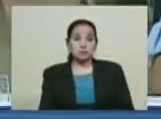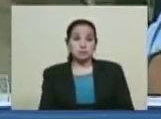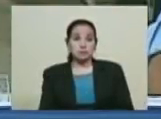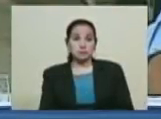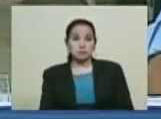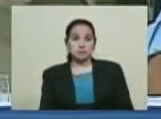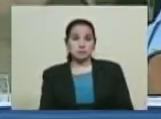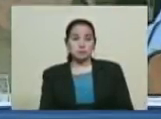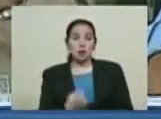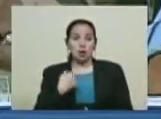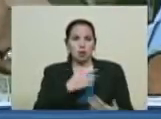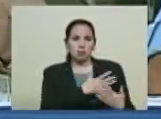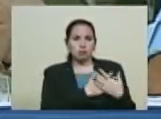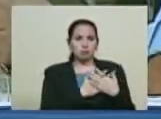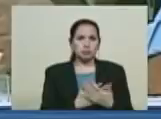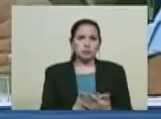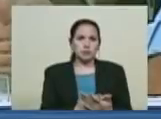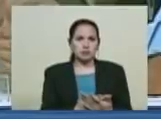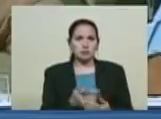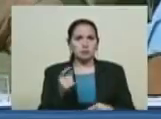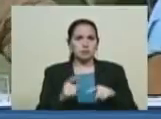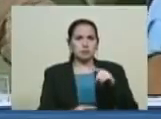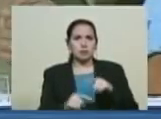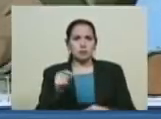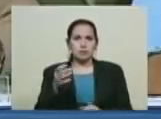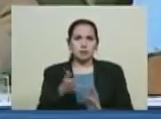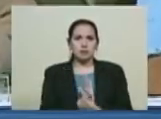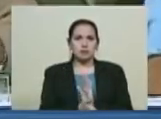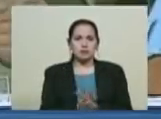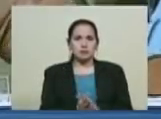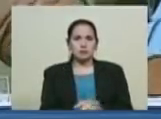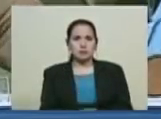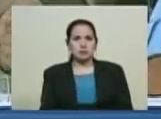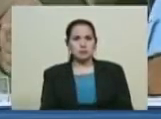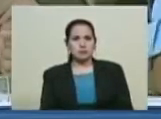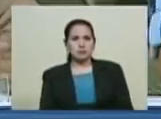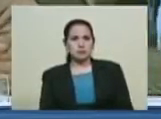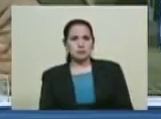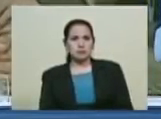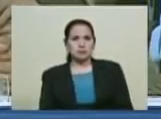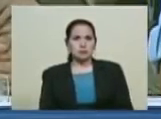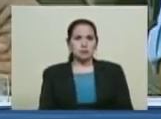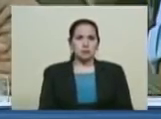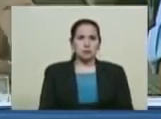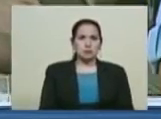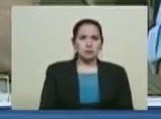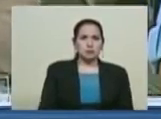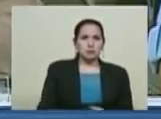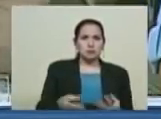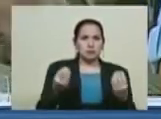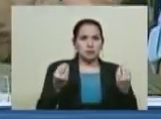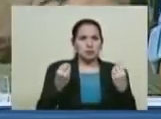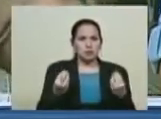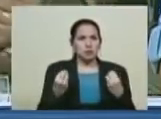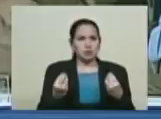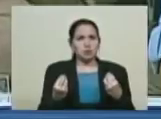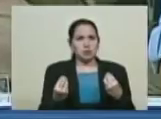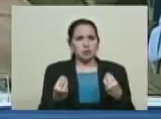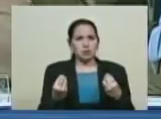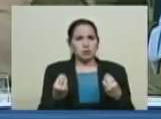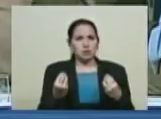Yo estoy a la orden de ustedes, muchachos, muchachas, alcaldes, alcaldesas, madrina,